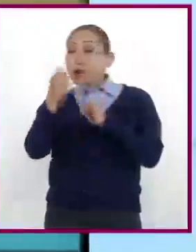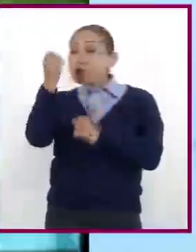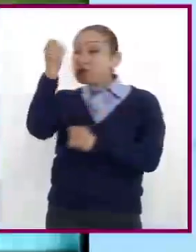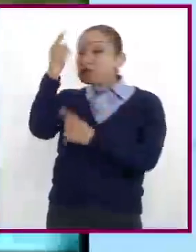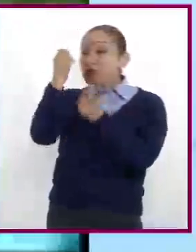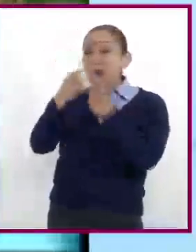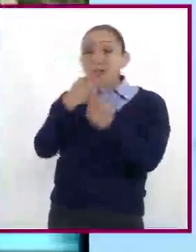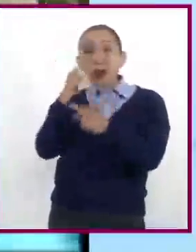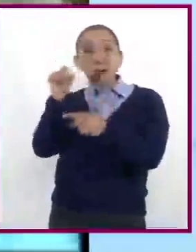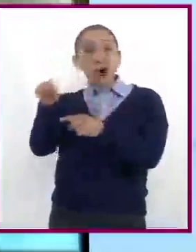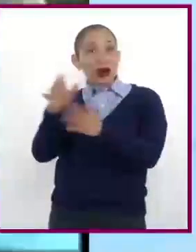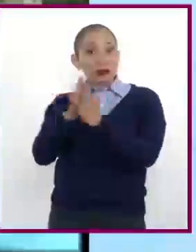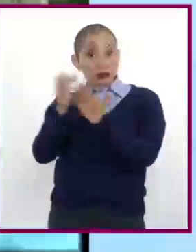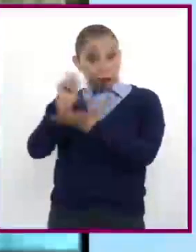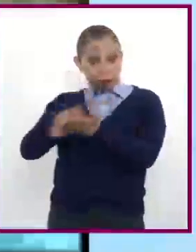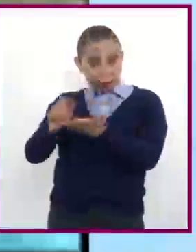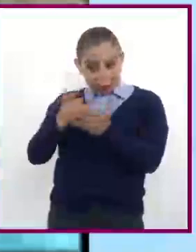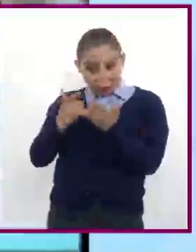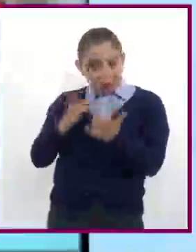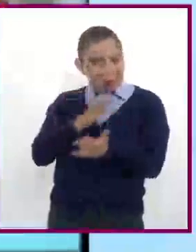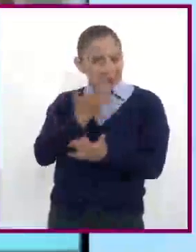poco abordado por la literatura.